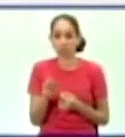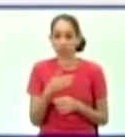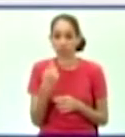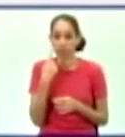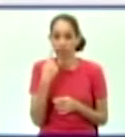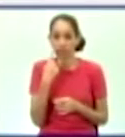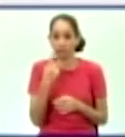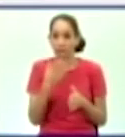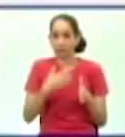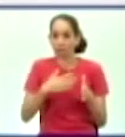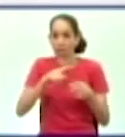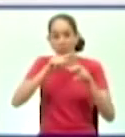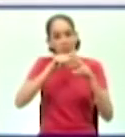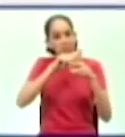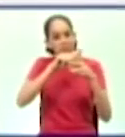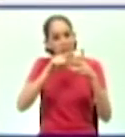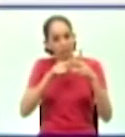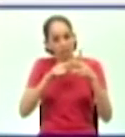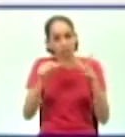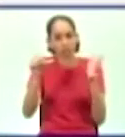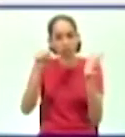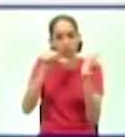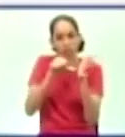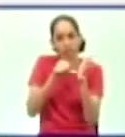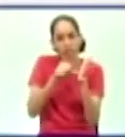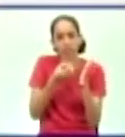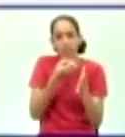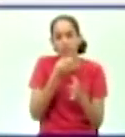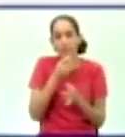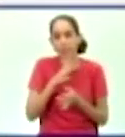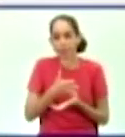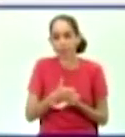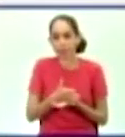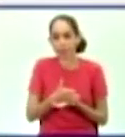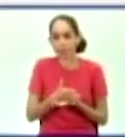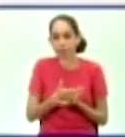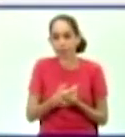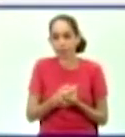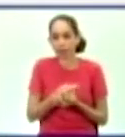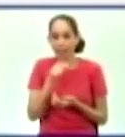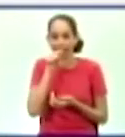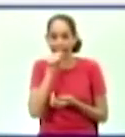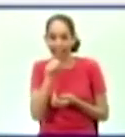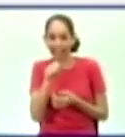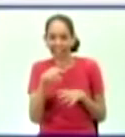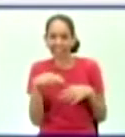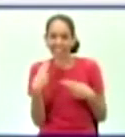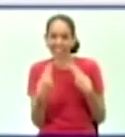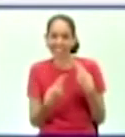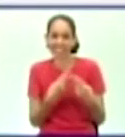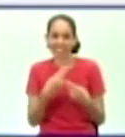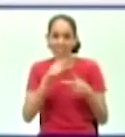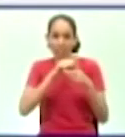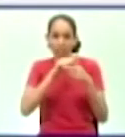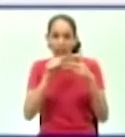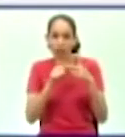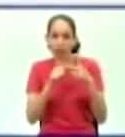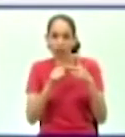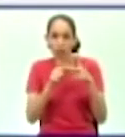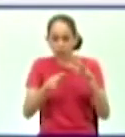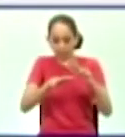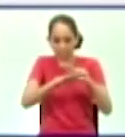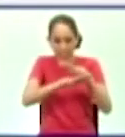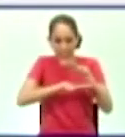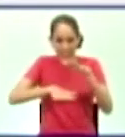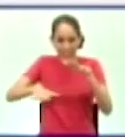o simplemente porque ahí se forma un ángulo llano, que son ángulos consecutivos sobre